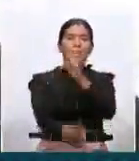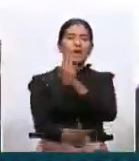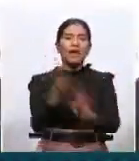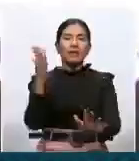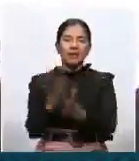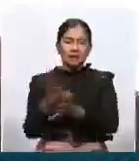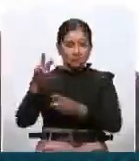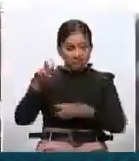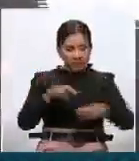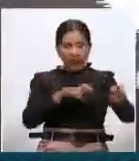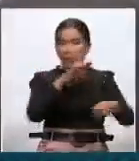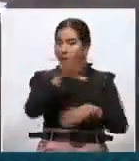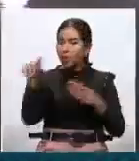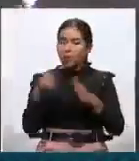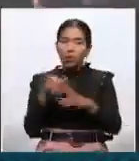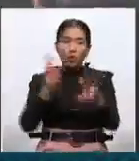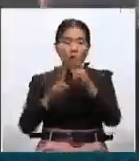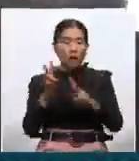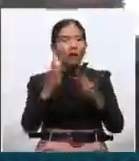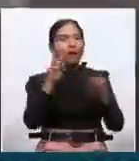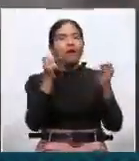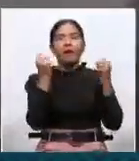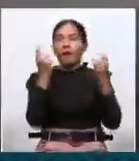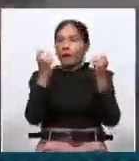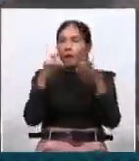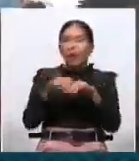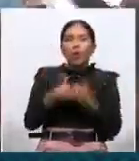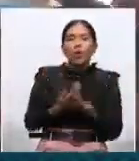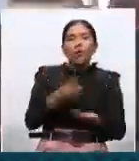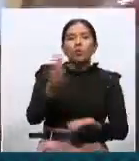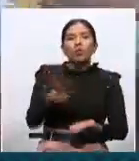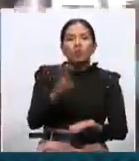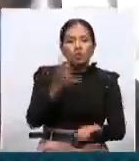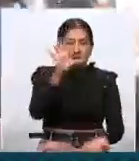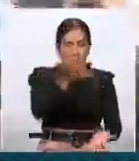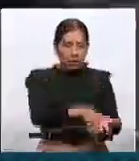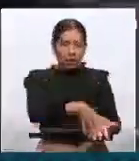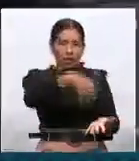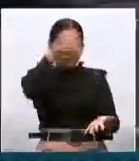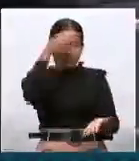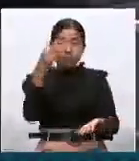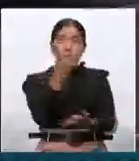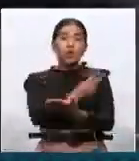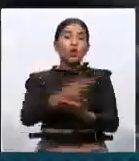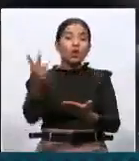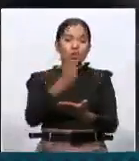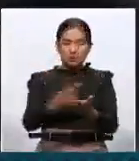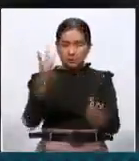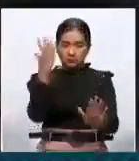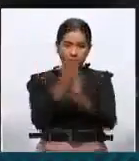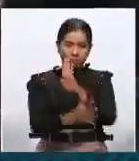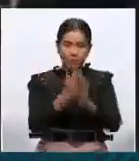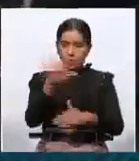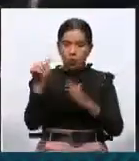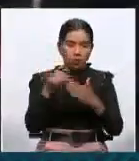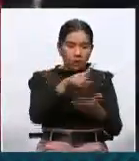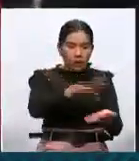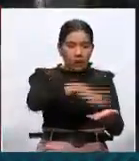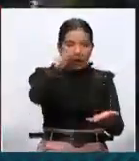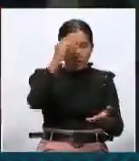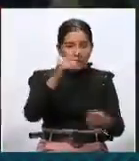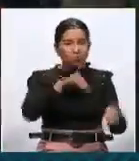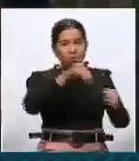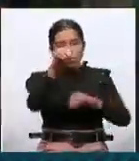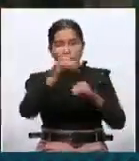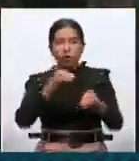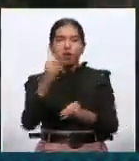es para socializar a la población de la modalidad del uso del tren. Durante 2 semanas será de manera gratuita para todo el público. Entonces